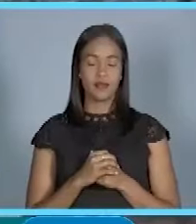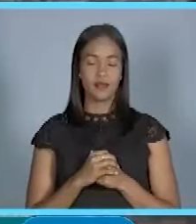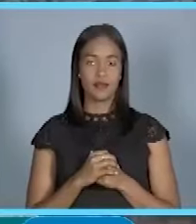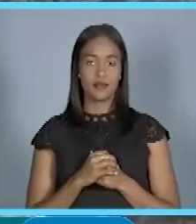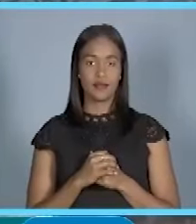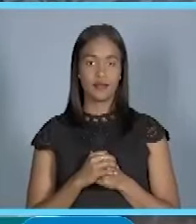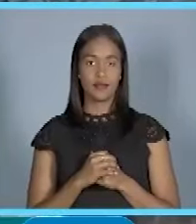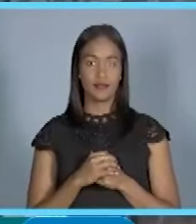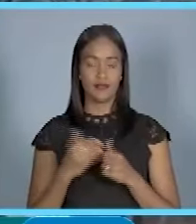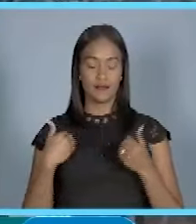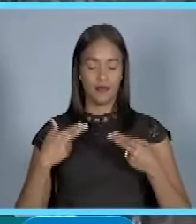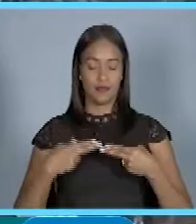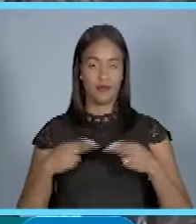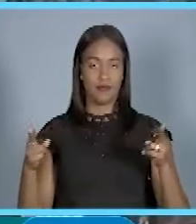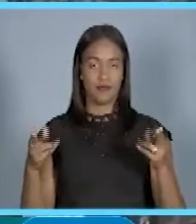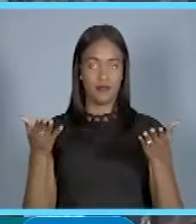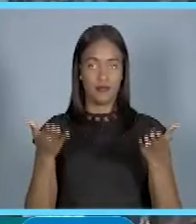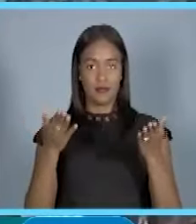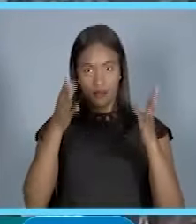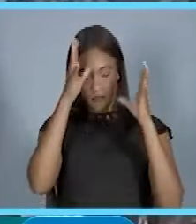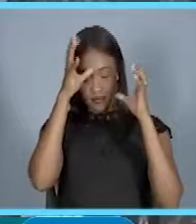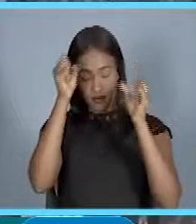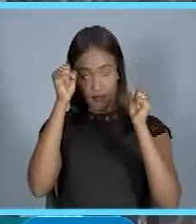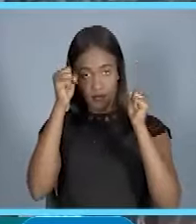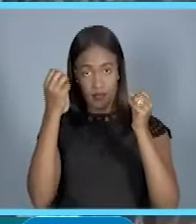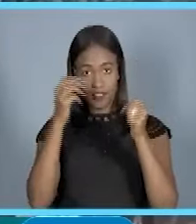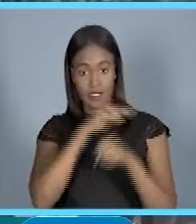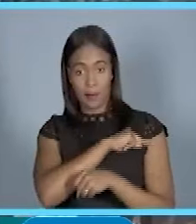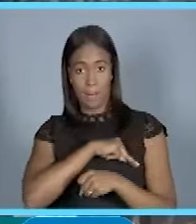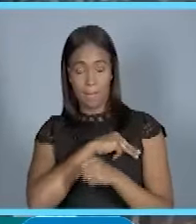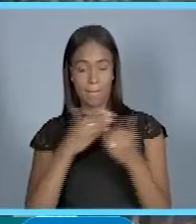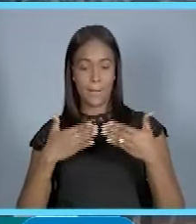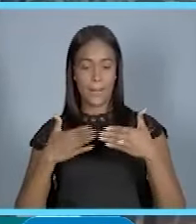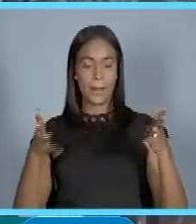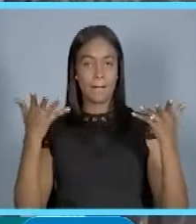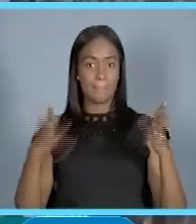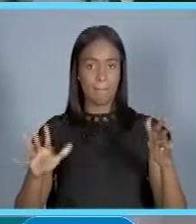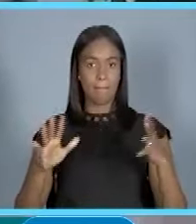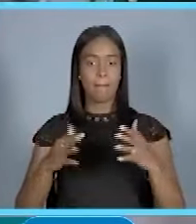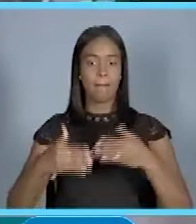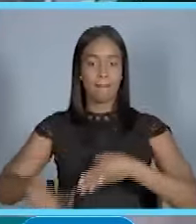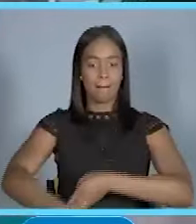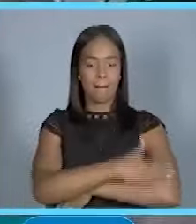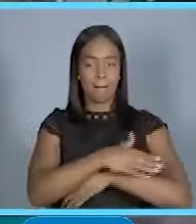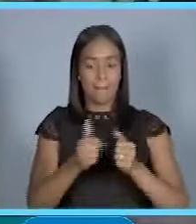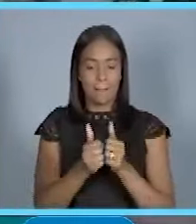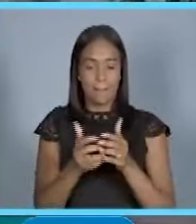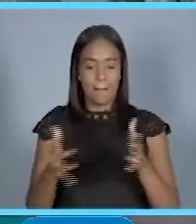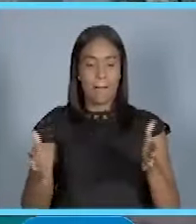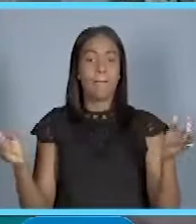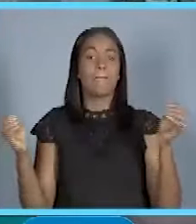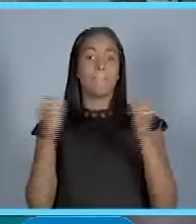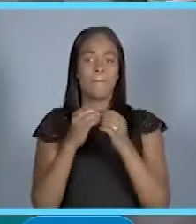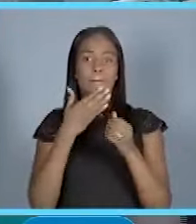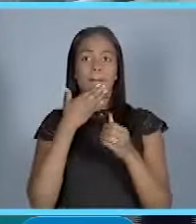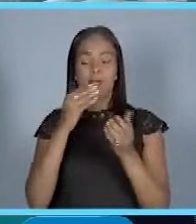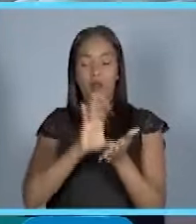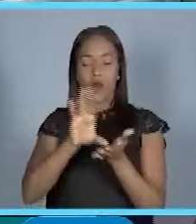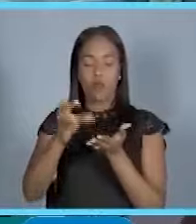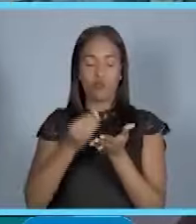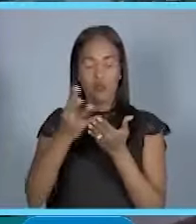Con el corte de cinta, el mandatario y el ministro de Obras Públicas dejaron inaugurada la primera etapa de la ampliación de la avenida ecológica con una